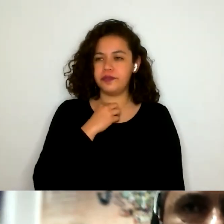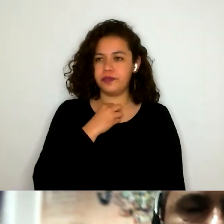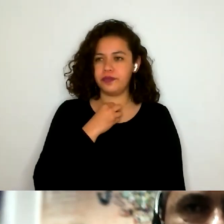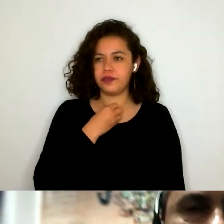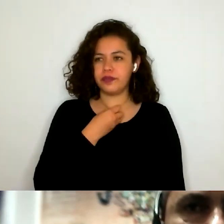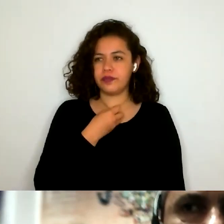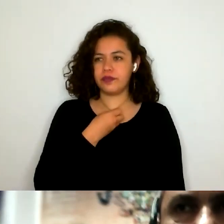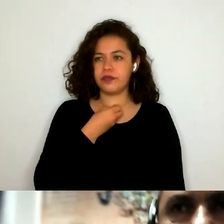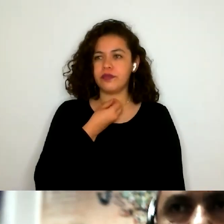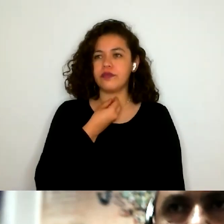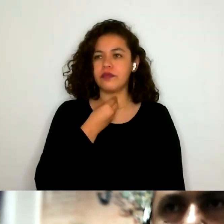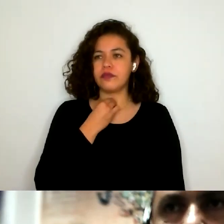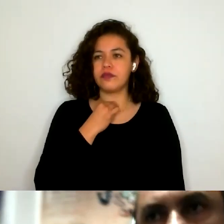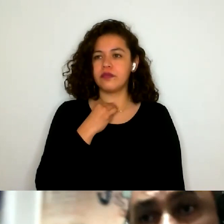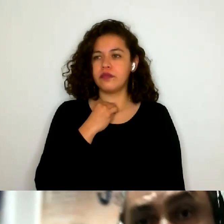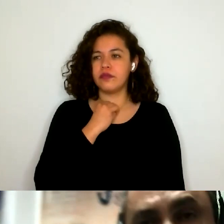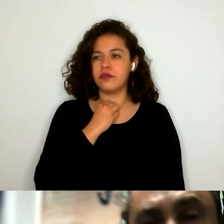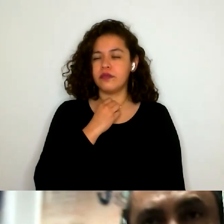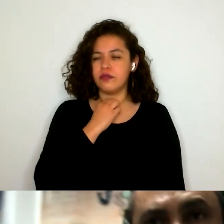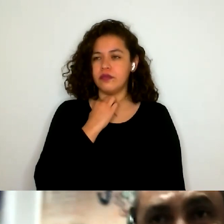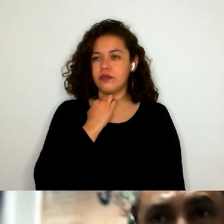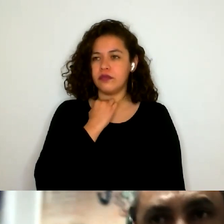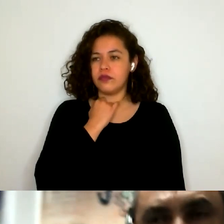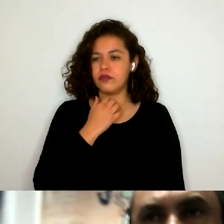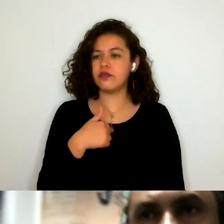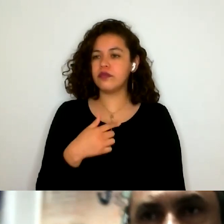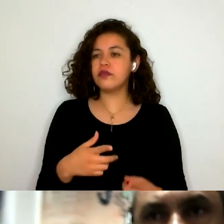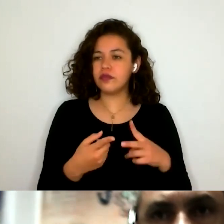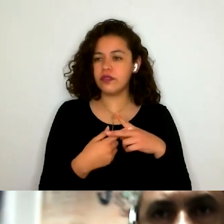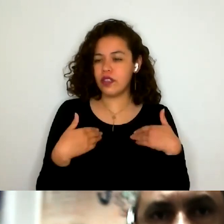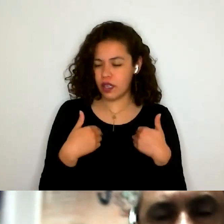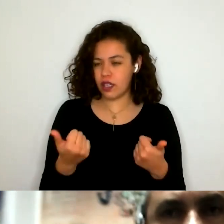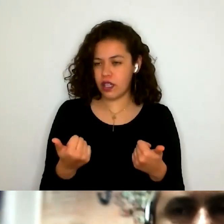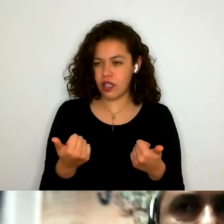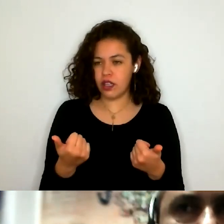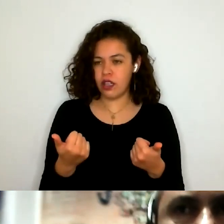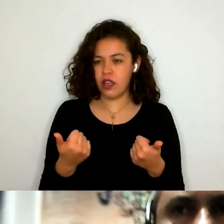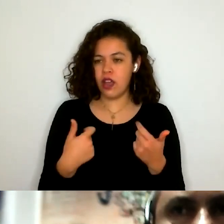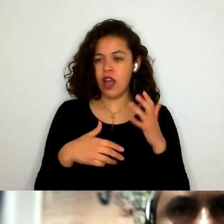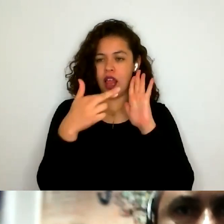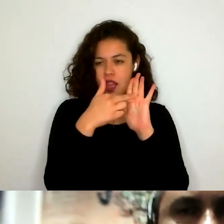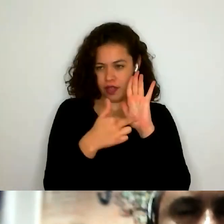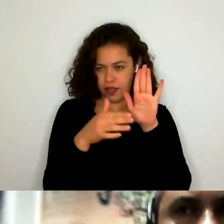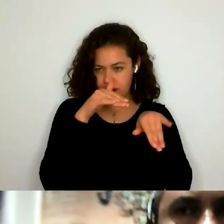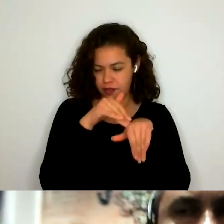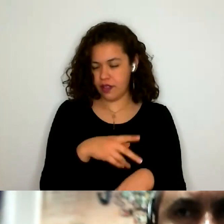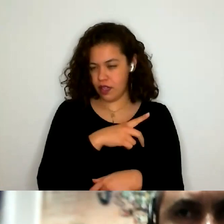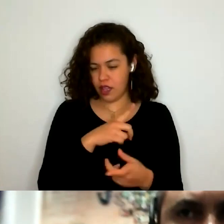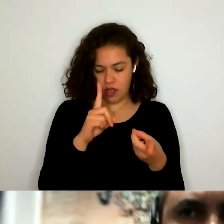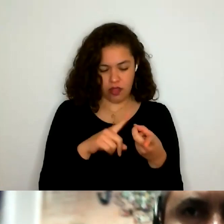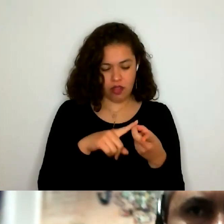Yo entiendo desde dónde nos tenemos que empezar a basar en los lineamientos. Nos